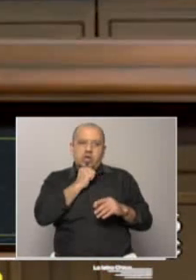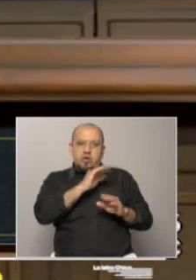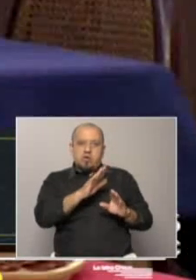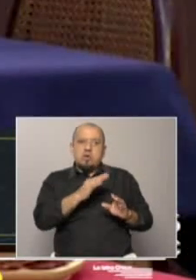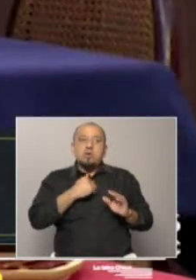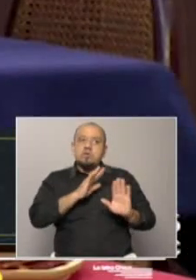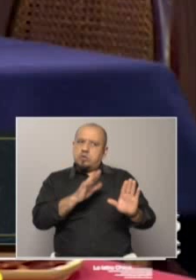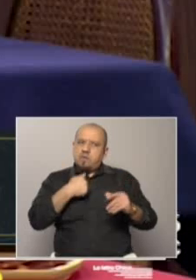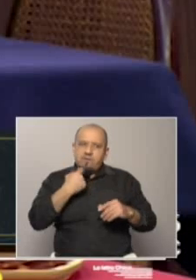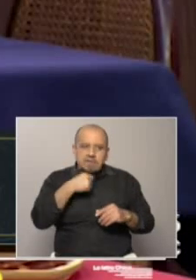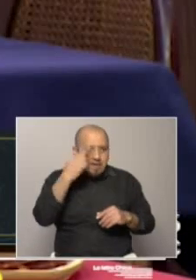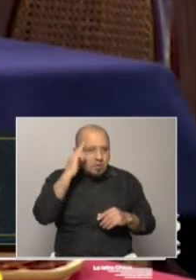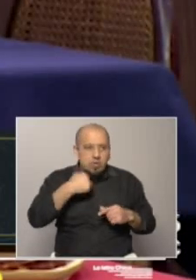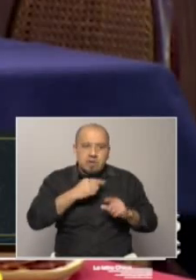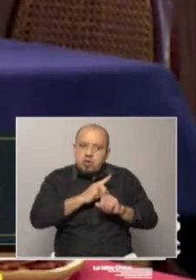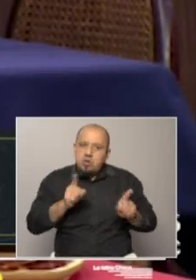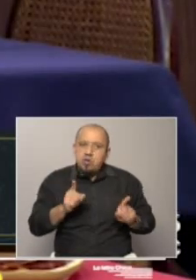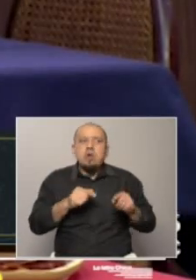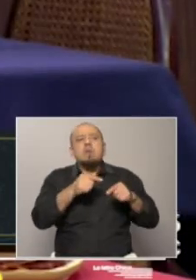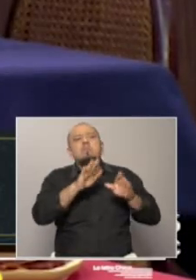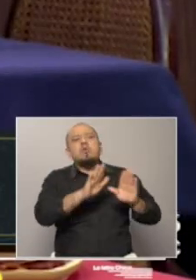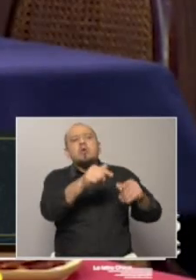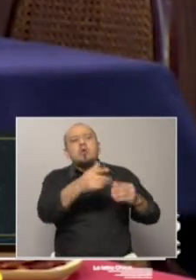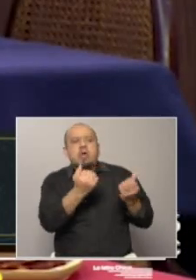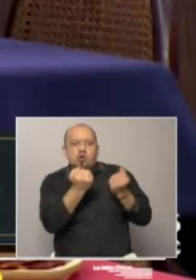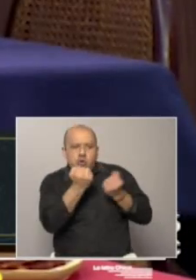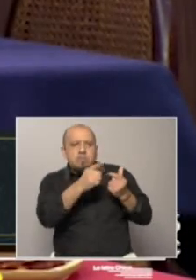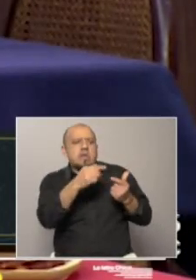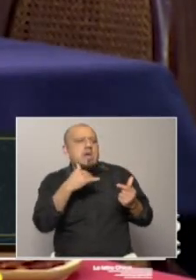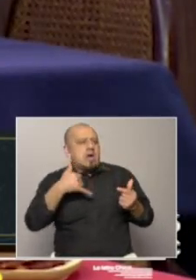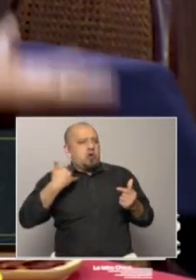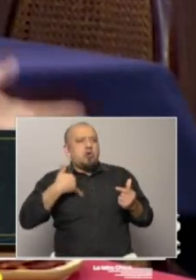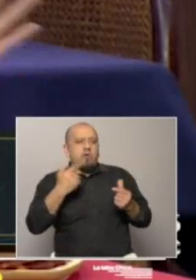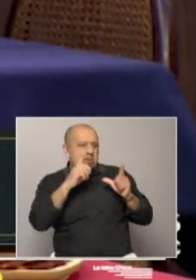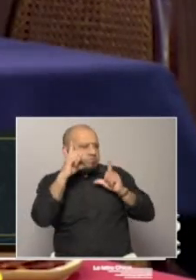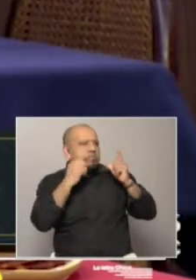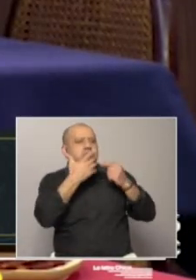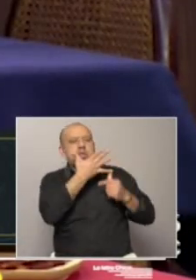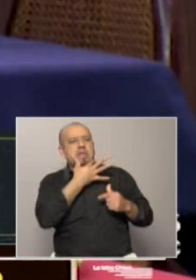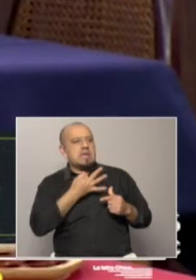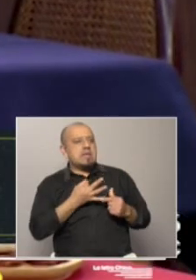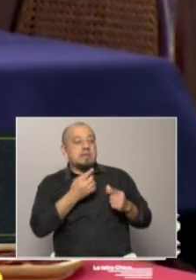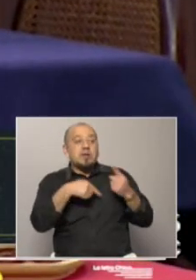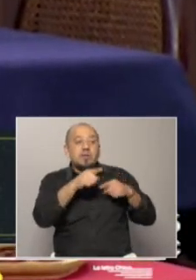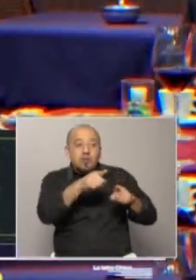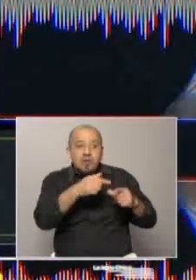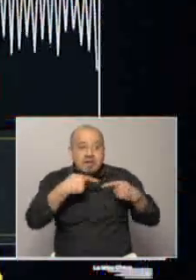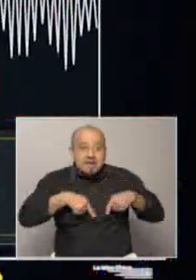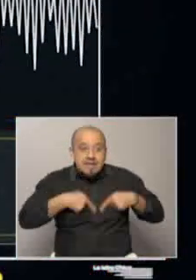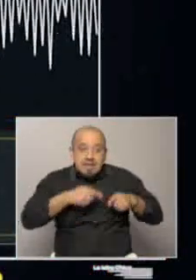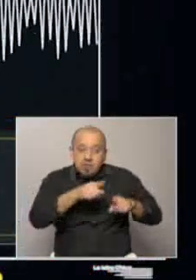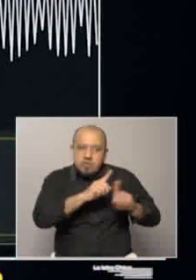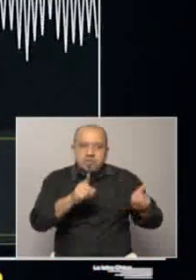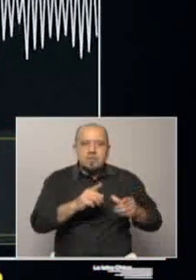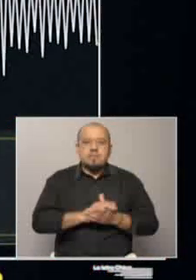Yo no me dejo faltar el respeto. Está bien, Glenda, aunque seas economista, aunque seas una mujer joven, hermosa. Pero ¿sabes qué no vas a hacer? Intendenta.